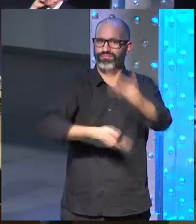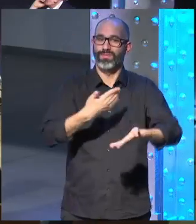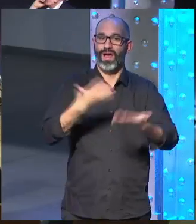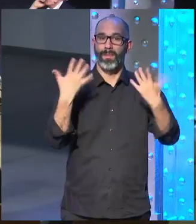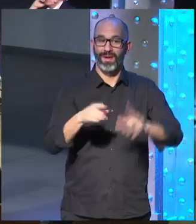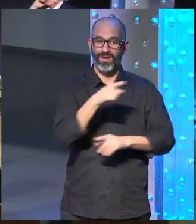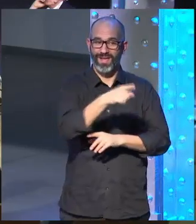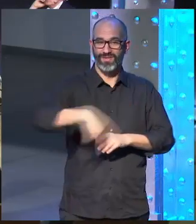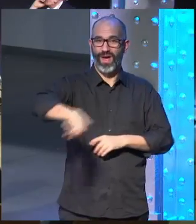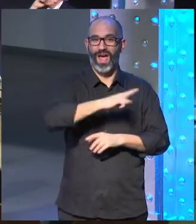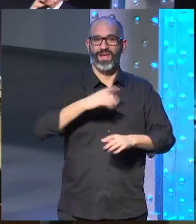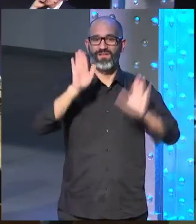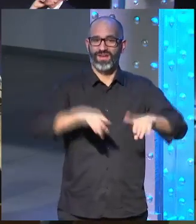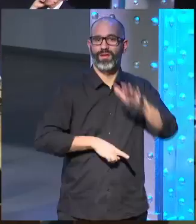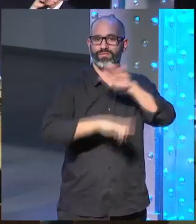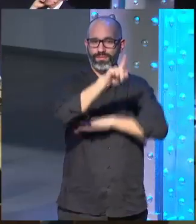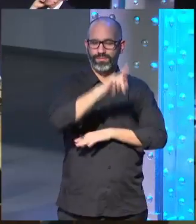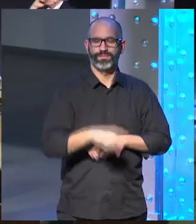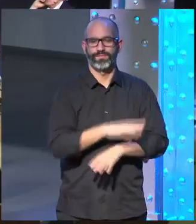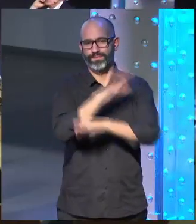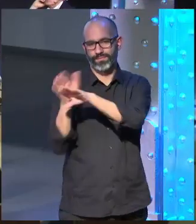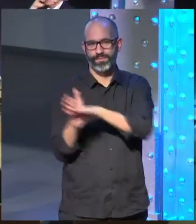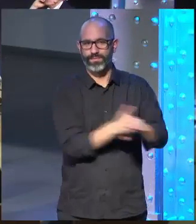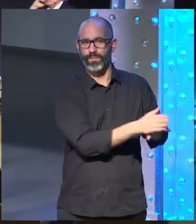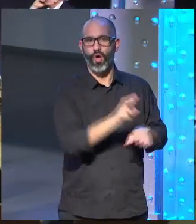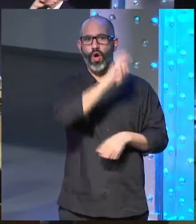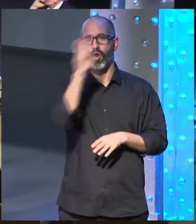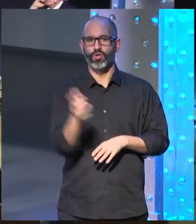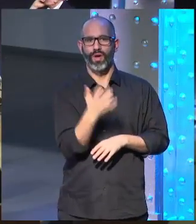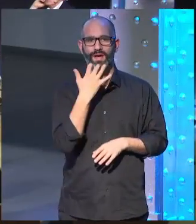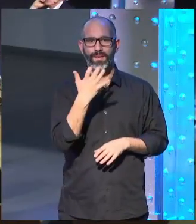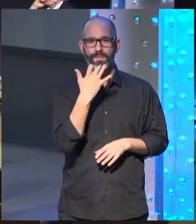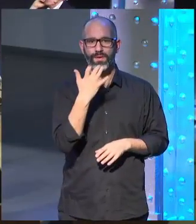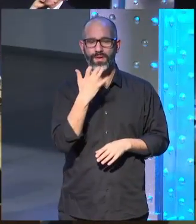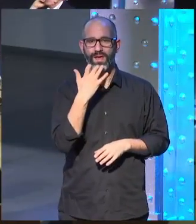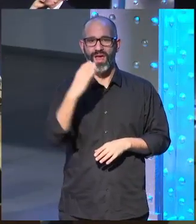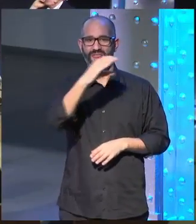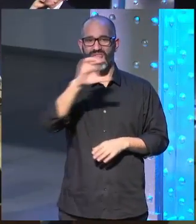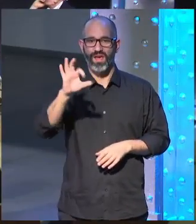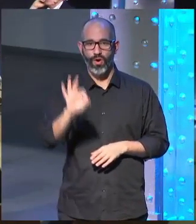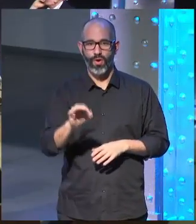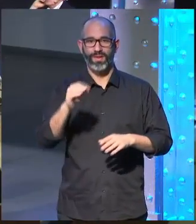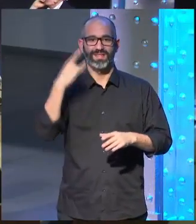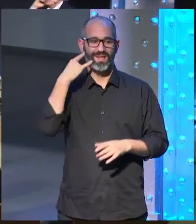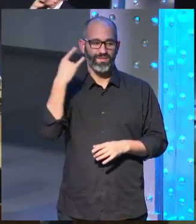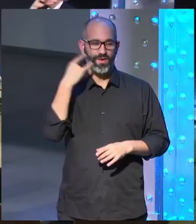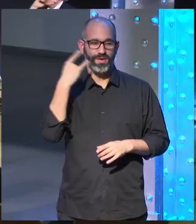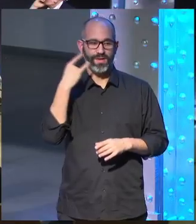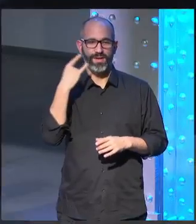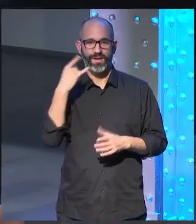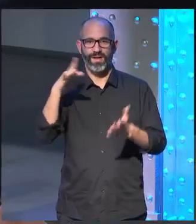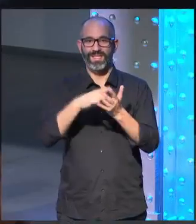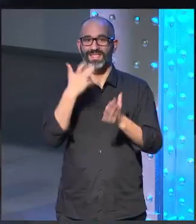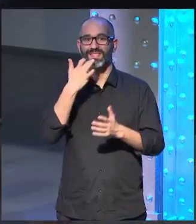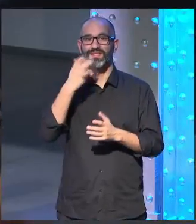Pero esto es lo que les hace progresar, ¿no? Y otro ejemplo lo pongo con el CEO, Payete, de CEO de Telefónica, que usa Twitter también bastante a menudo, si le seguís lo vais a